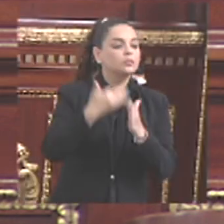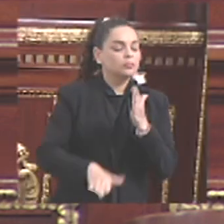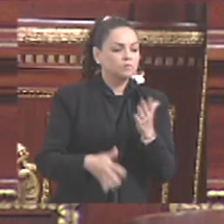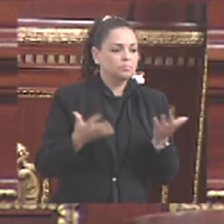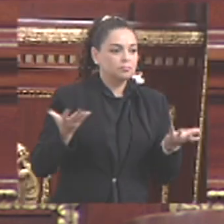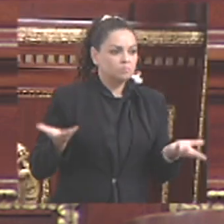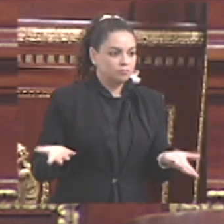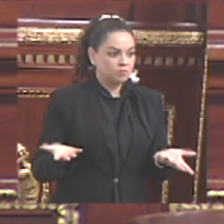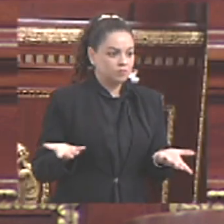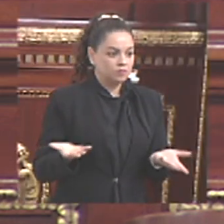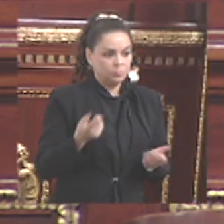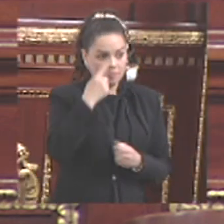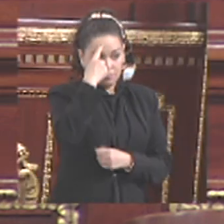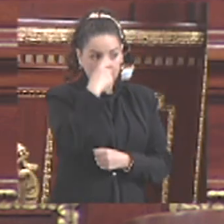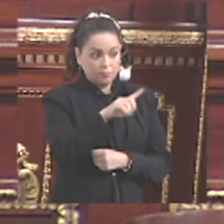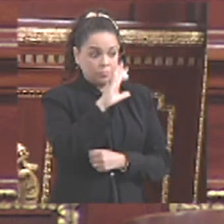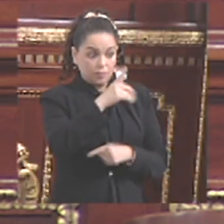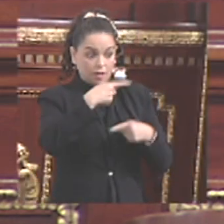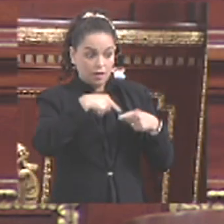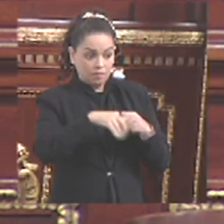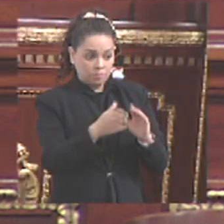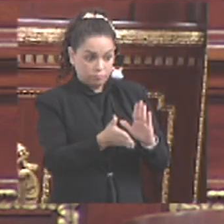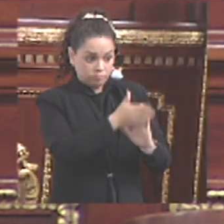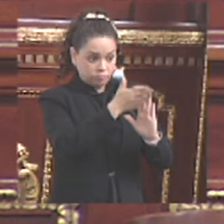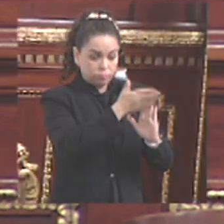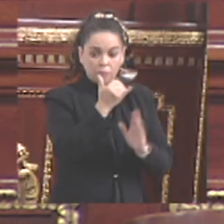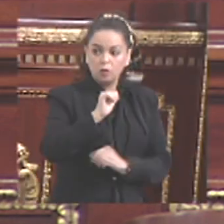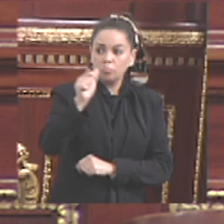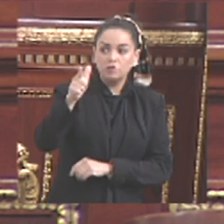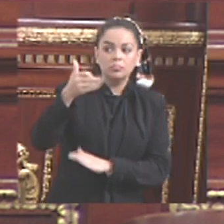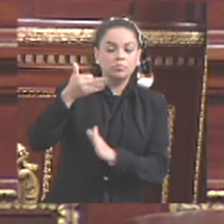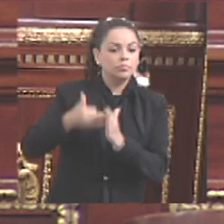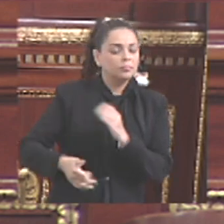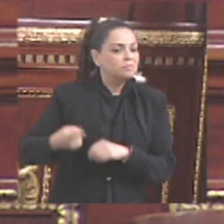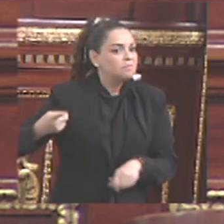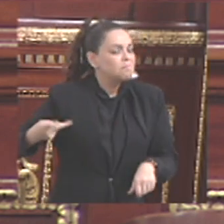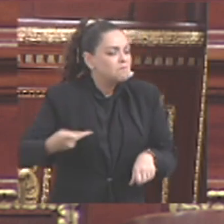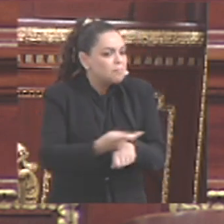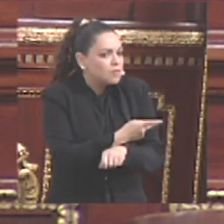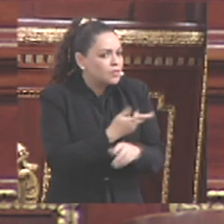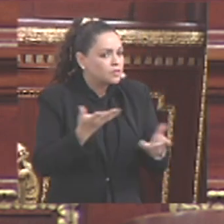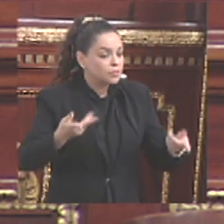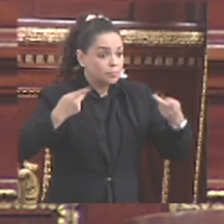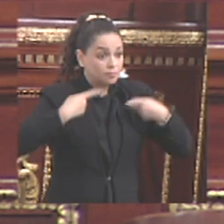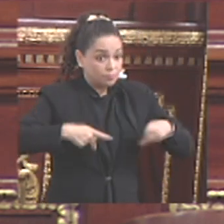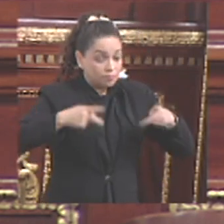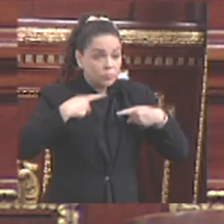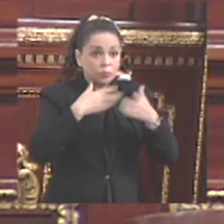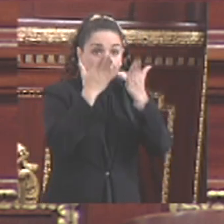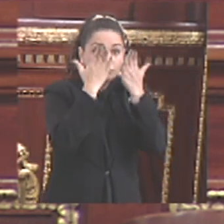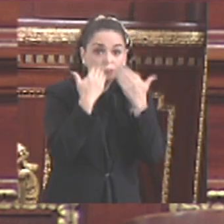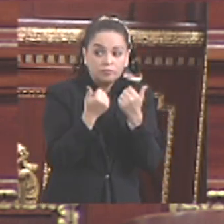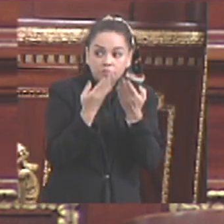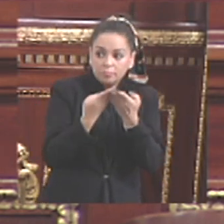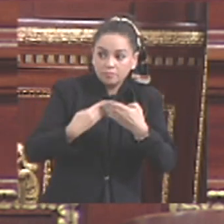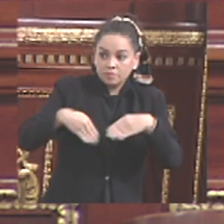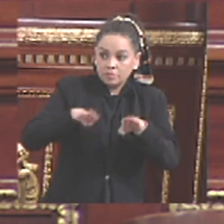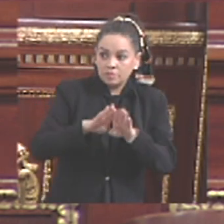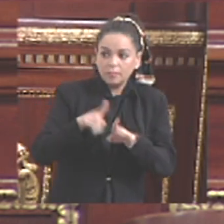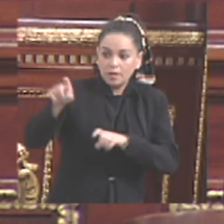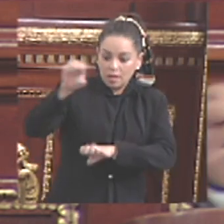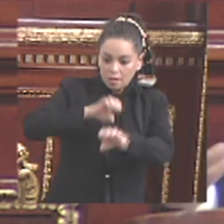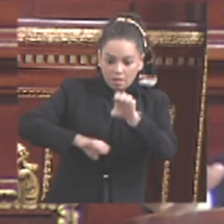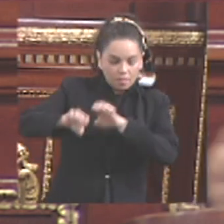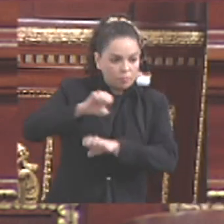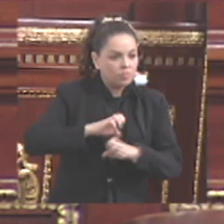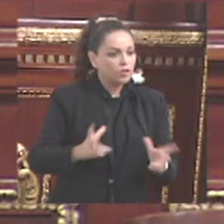que ya empezaron? ¿Qué va a pasar con los compañeros damnificados que están demandados por las empresas